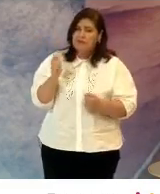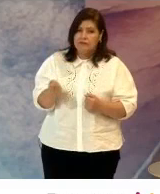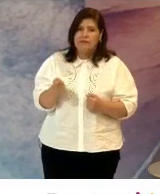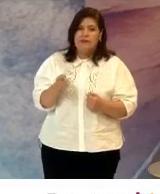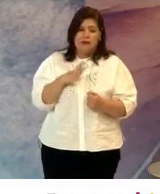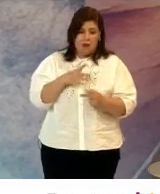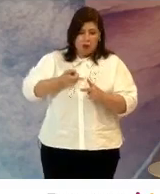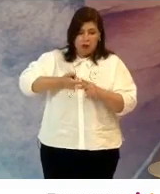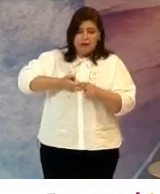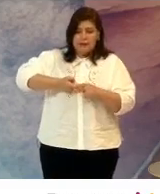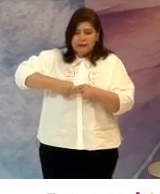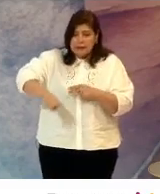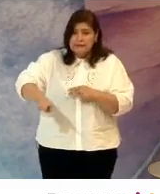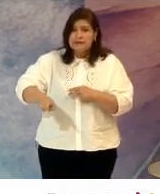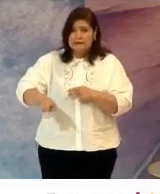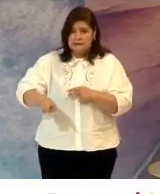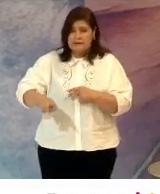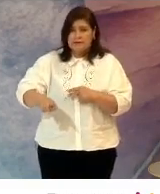el inicio